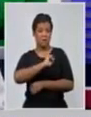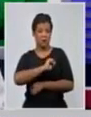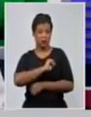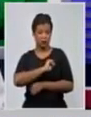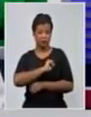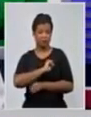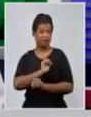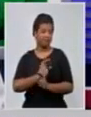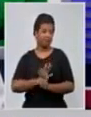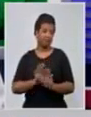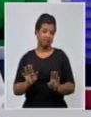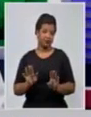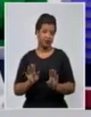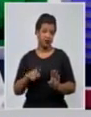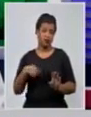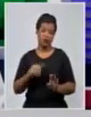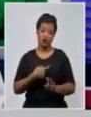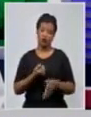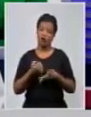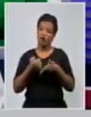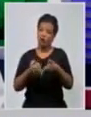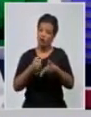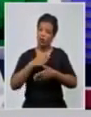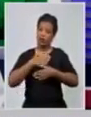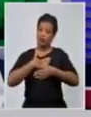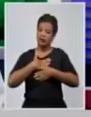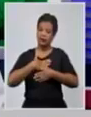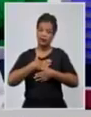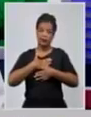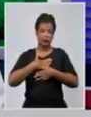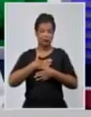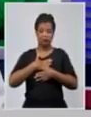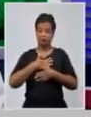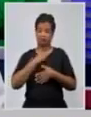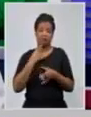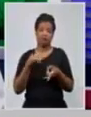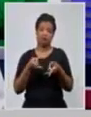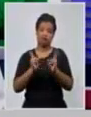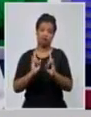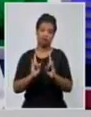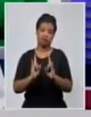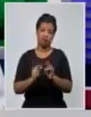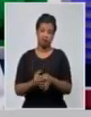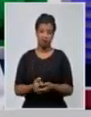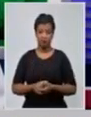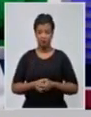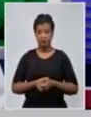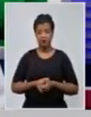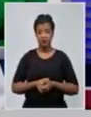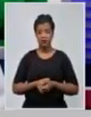cardíaco y aunque se aplicaron las maniobras de reanimación, no fue posible recuperarlo.